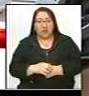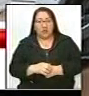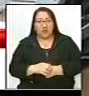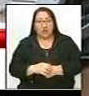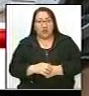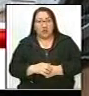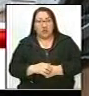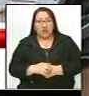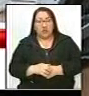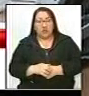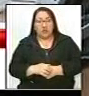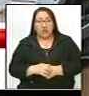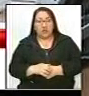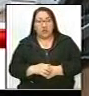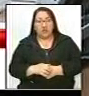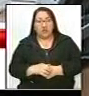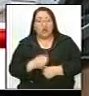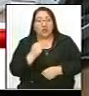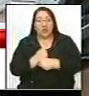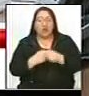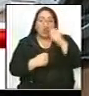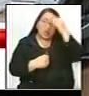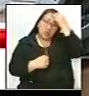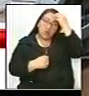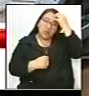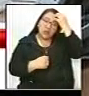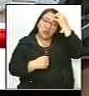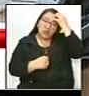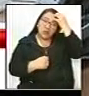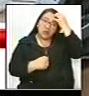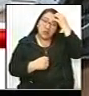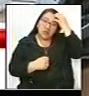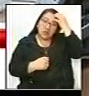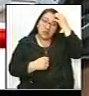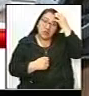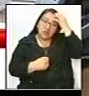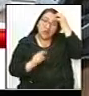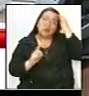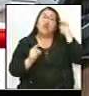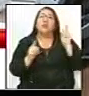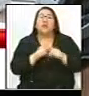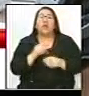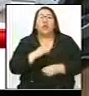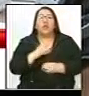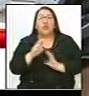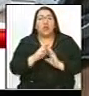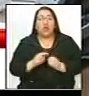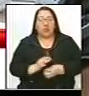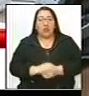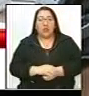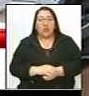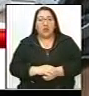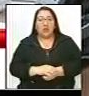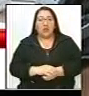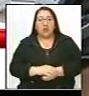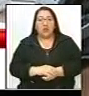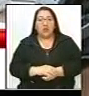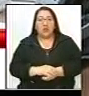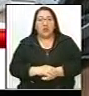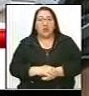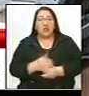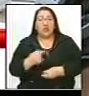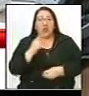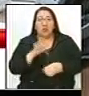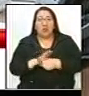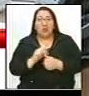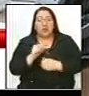elevarse el monto total de la operación, sino también el gobierno regional ha incumplido